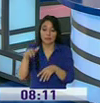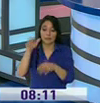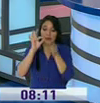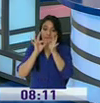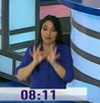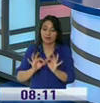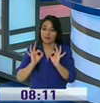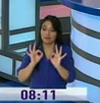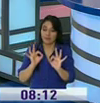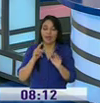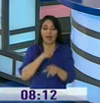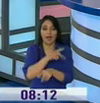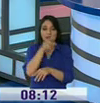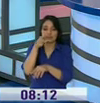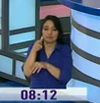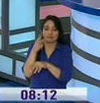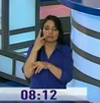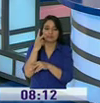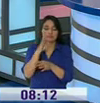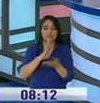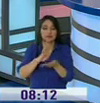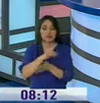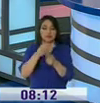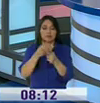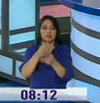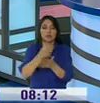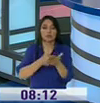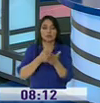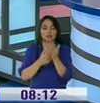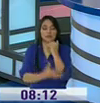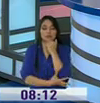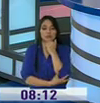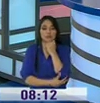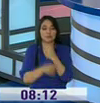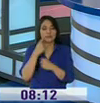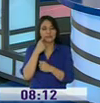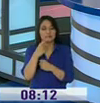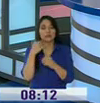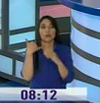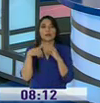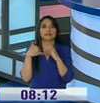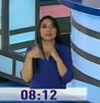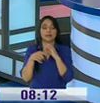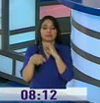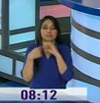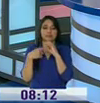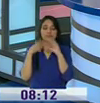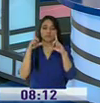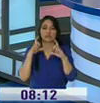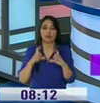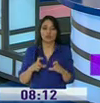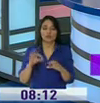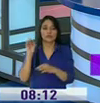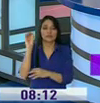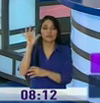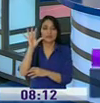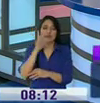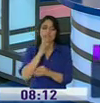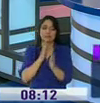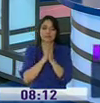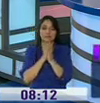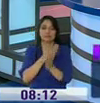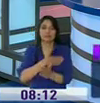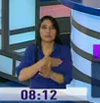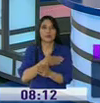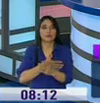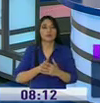la situación en el barrio Lucha de los Pobres. WhatsAppito, por favor, póngale para que nos escriban, nos manden fotografías o videos si son tan amables.